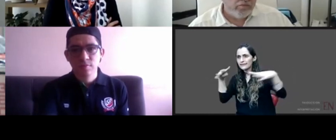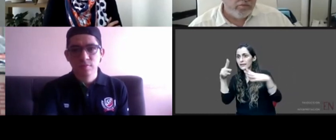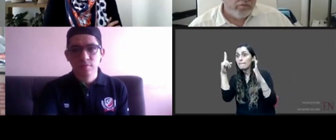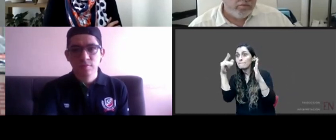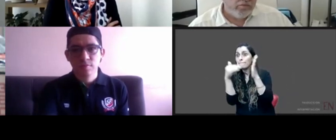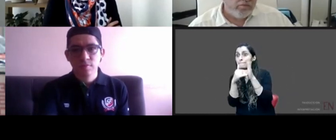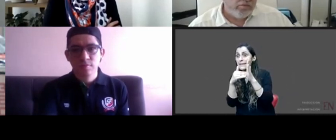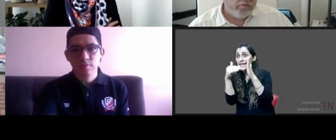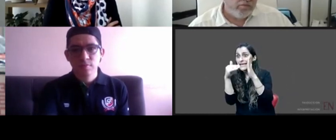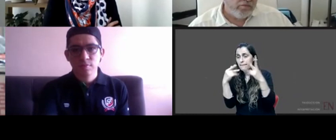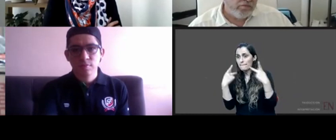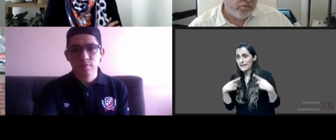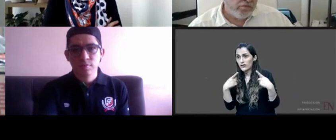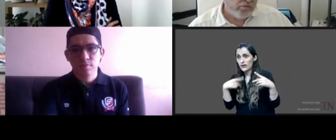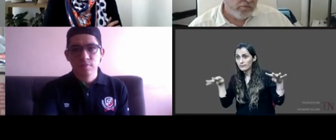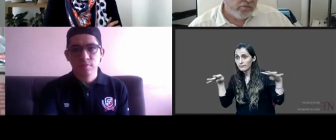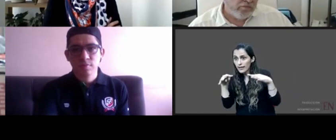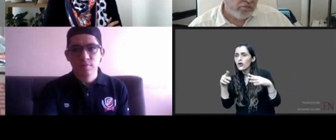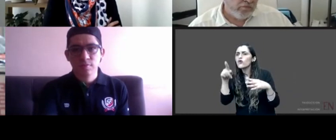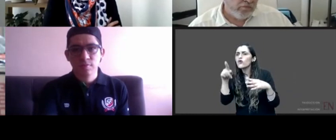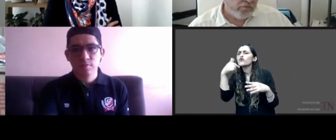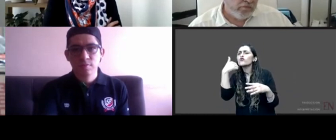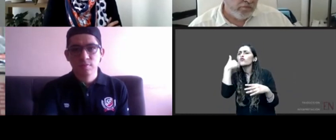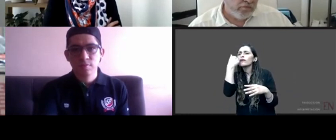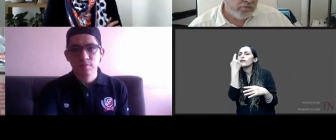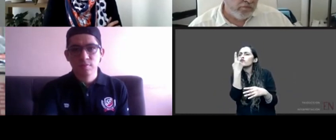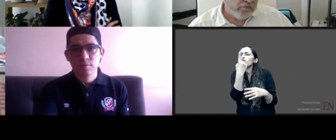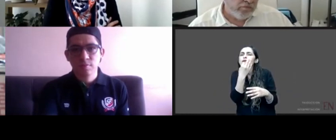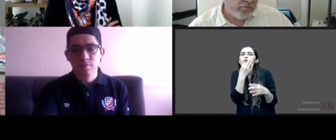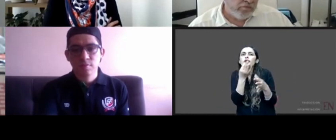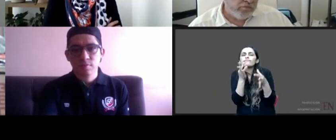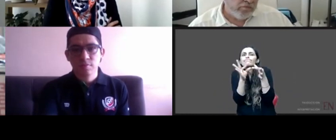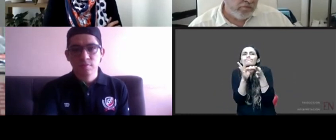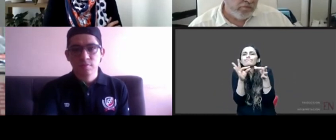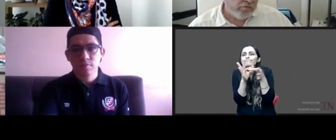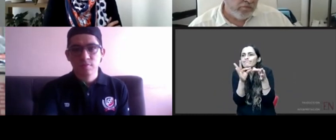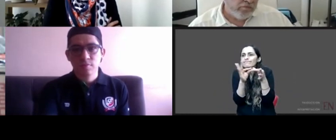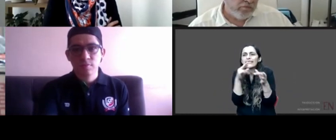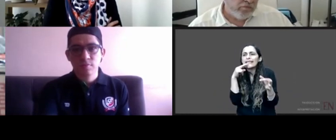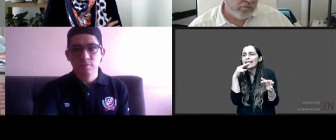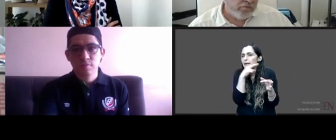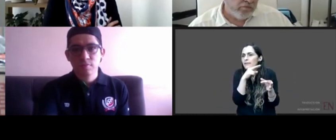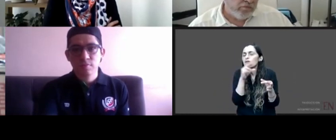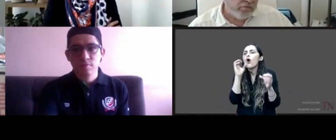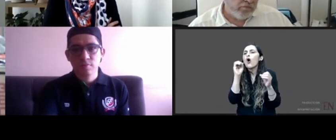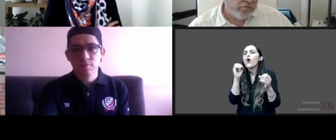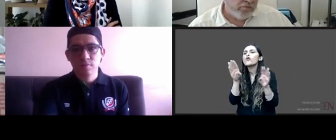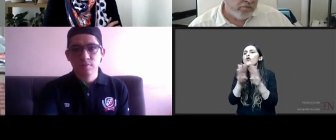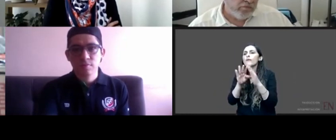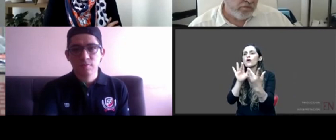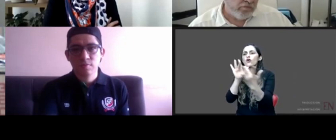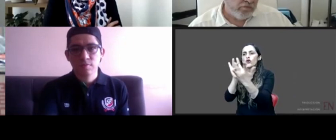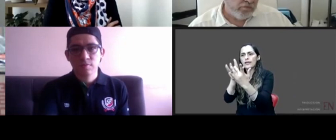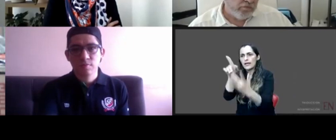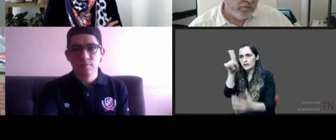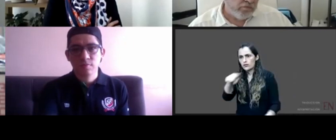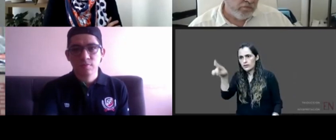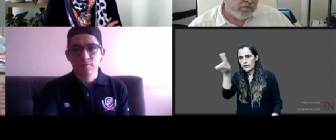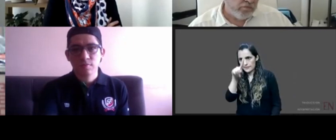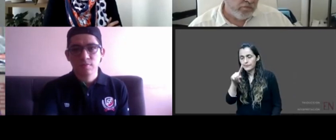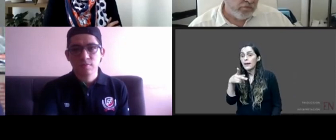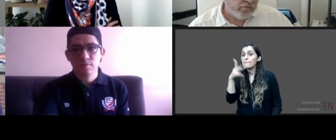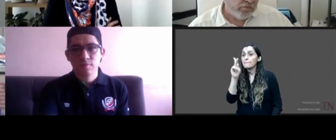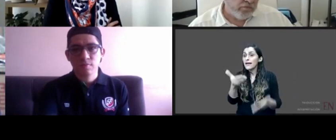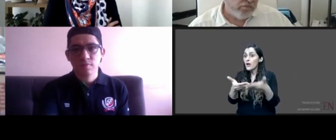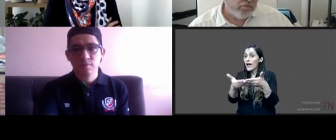sería eso? Y para que lo piensen bien, con calma, vamos a ver ahorita un último video. Vamos a ver un video también que creo que refleja